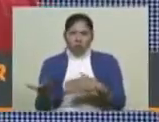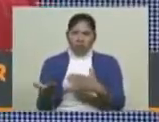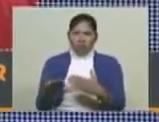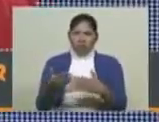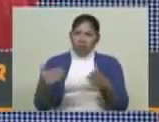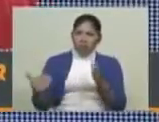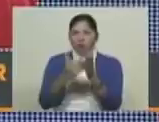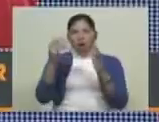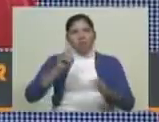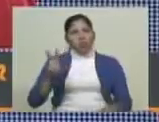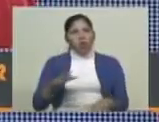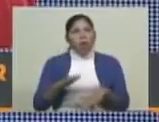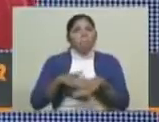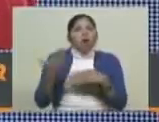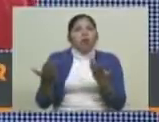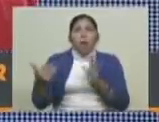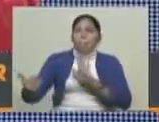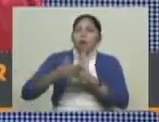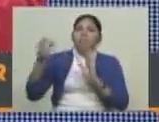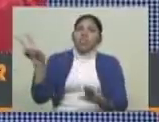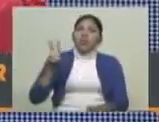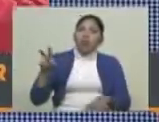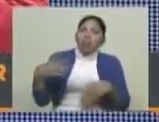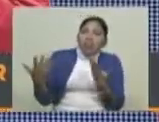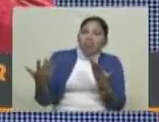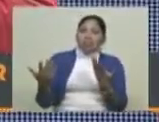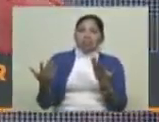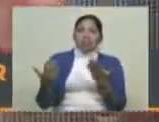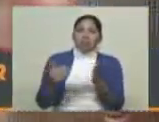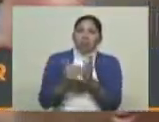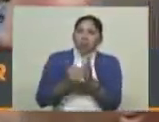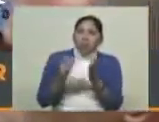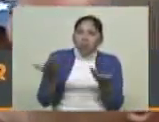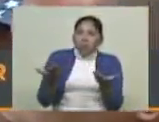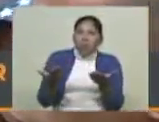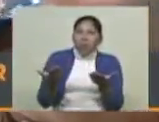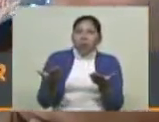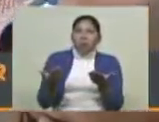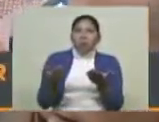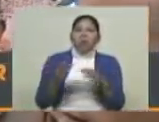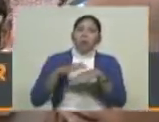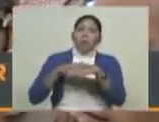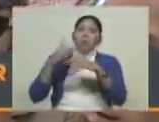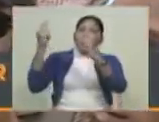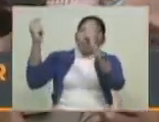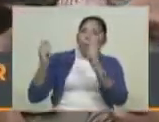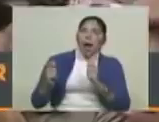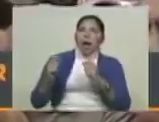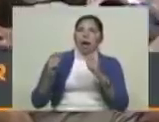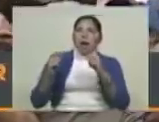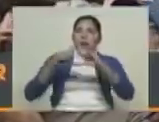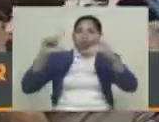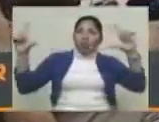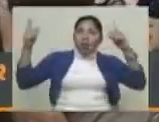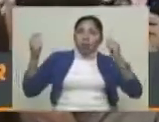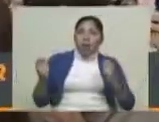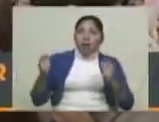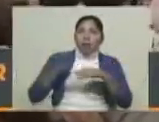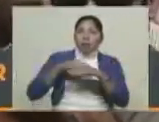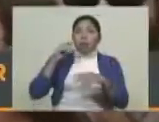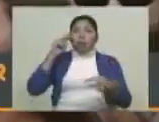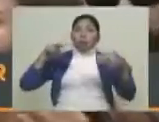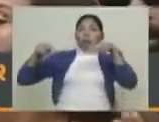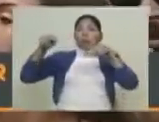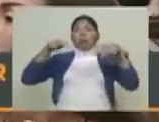ataques a Venezuela? ¿Por qué tantos ataques a la revolución bolivariana? Hermano, bájalo ahí para que los atrás vean, por favor. Que los atrás no ven,